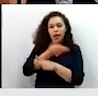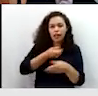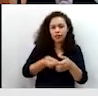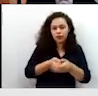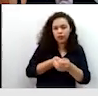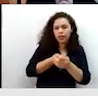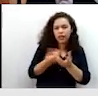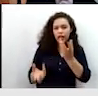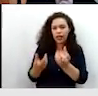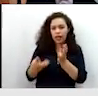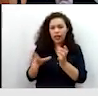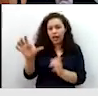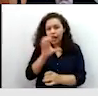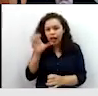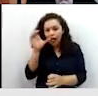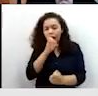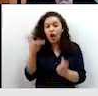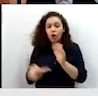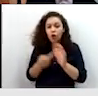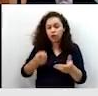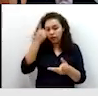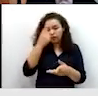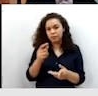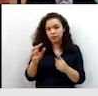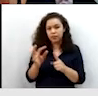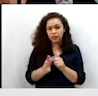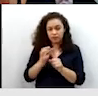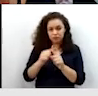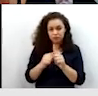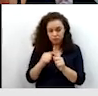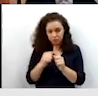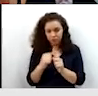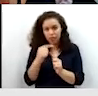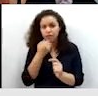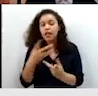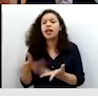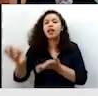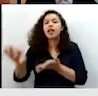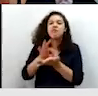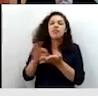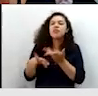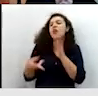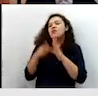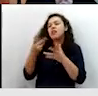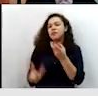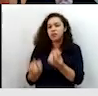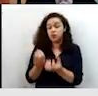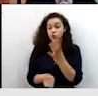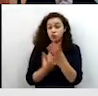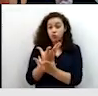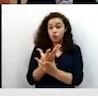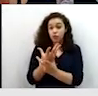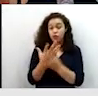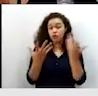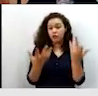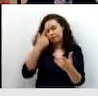recalentada a ese tipo de alimento para llevarlo a un punto de cocción y eliminar las bacterias que se pudieron haber generado después de